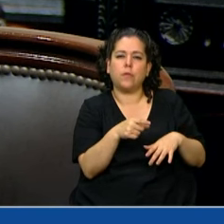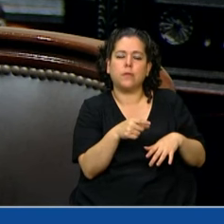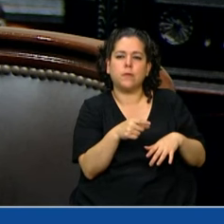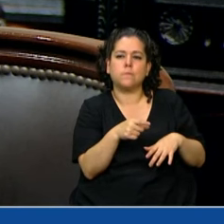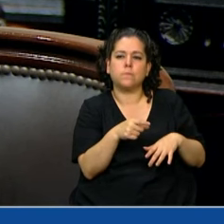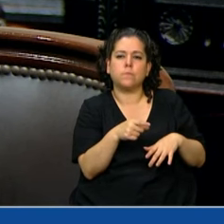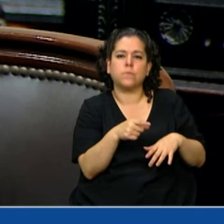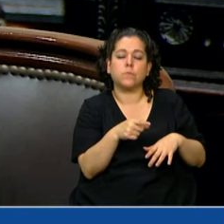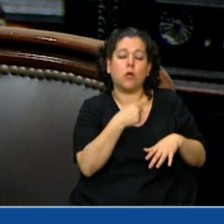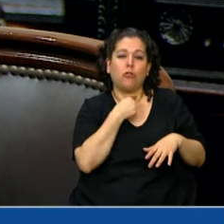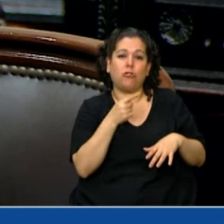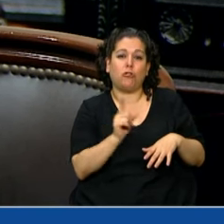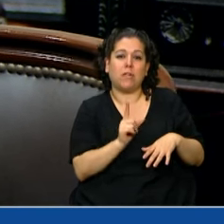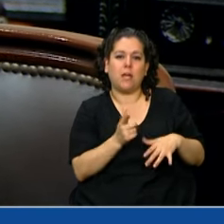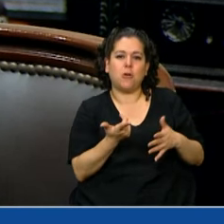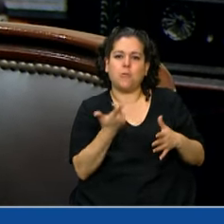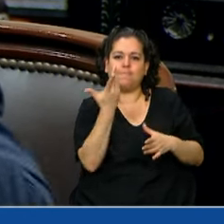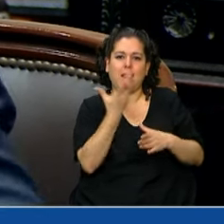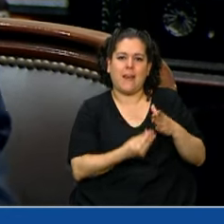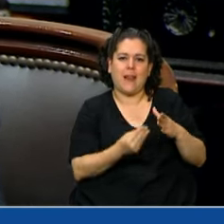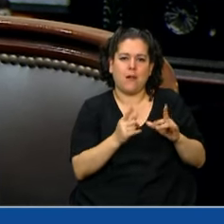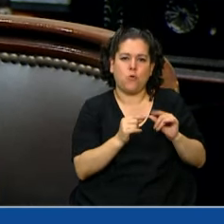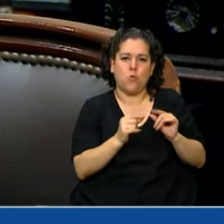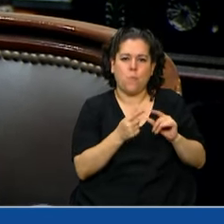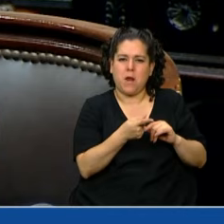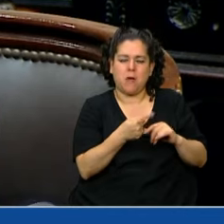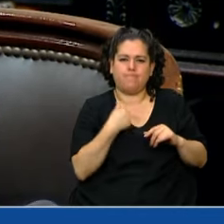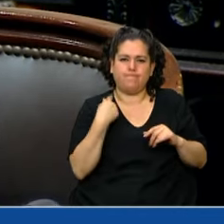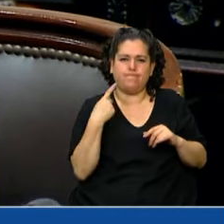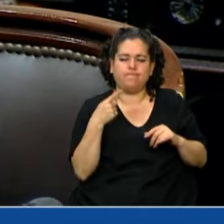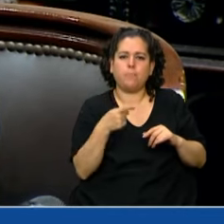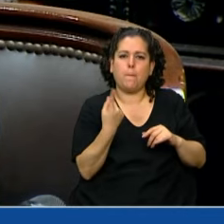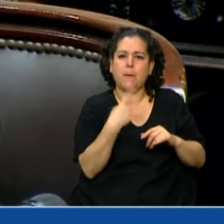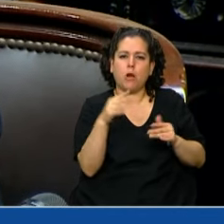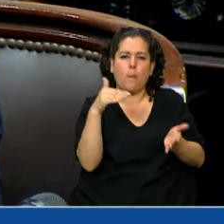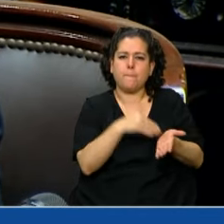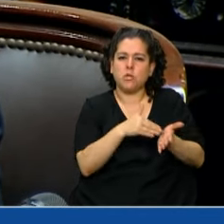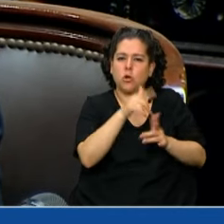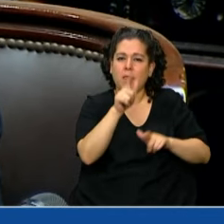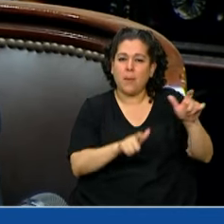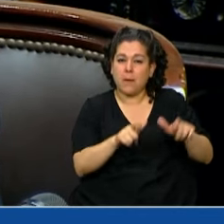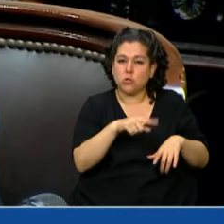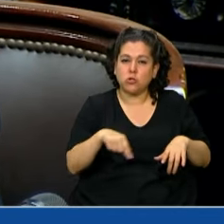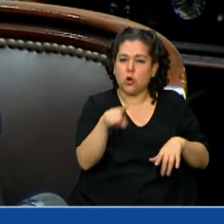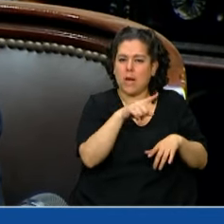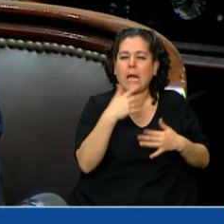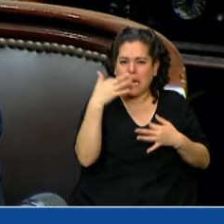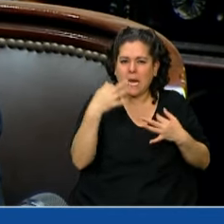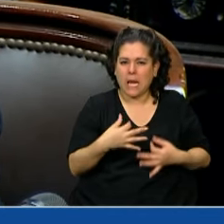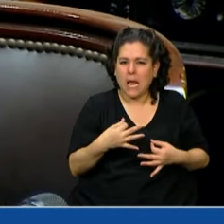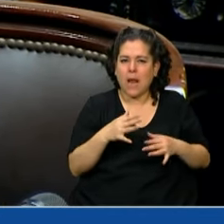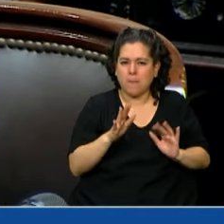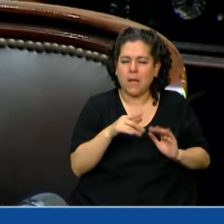alrededor No quiero errarle al número pero millones de personas que